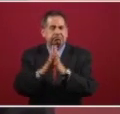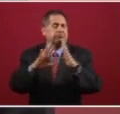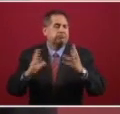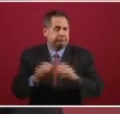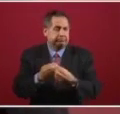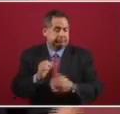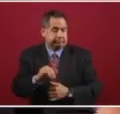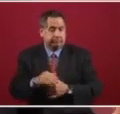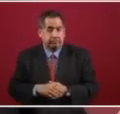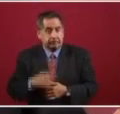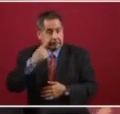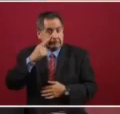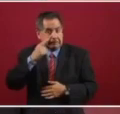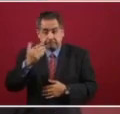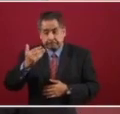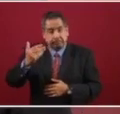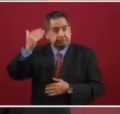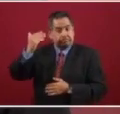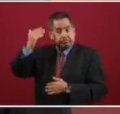Es que antes